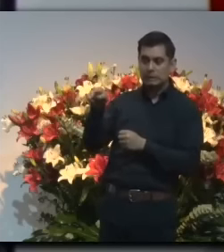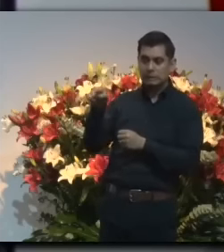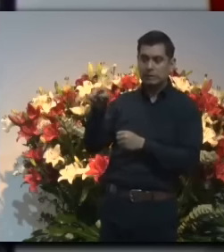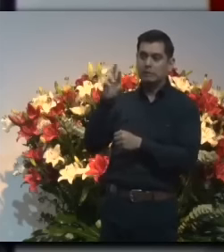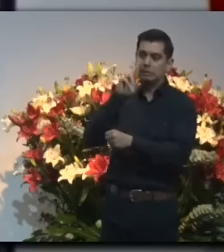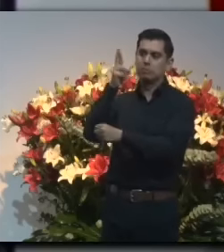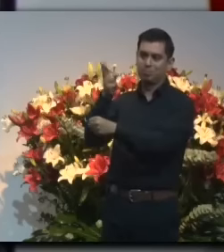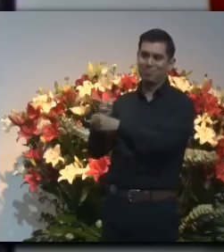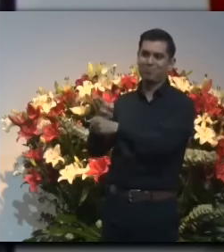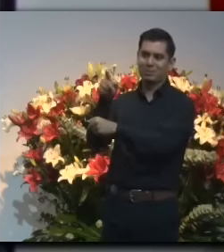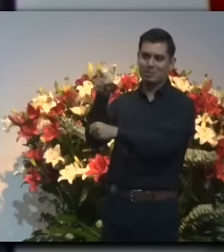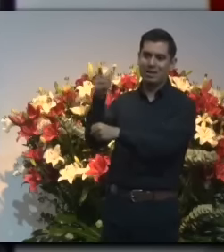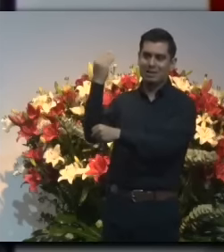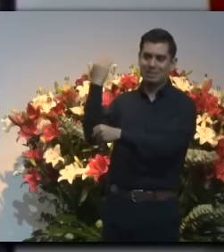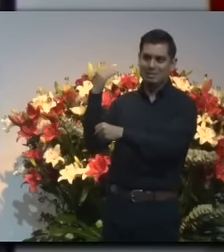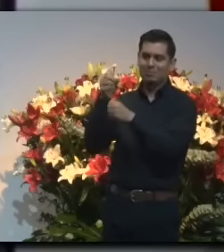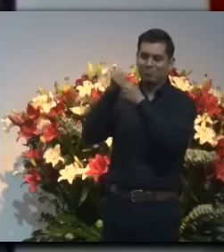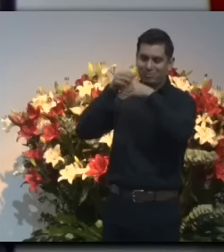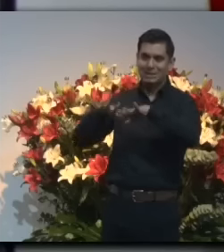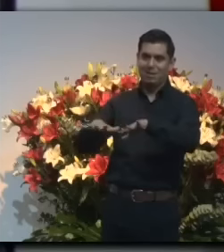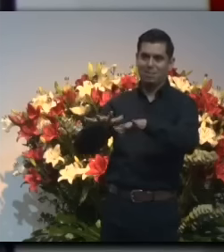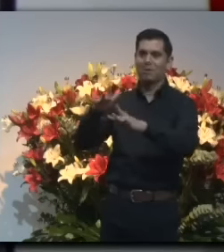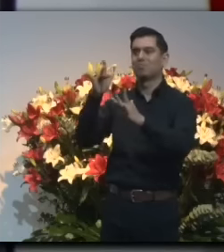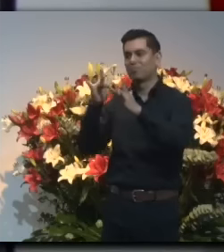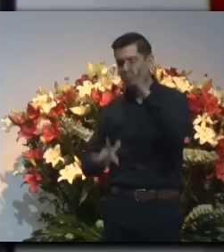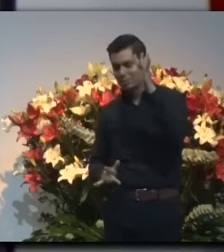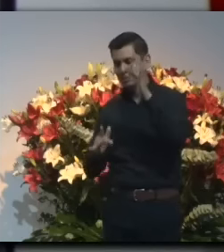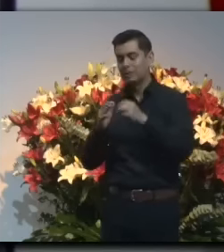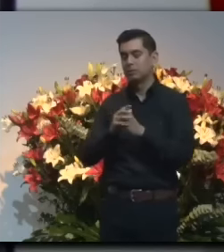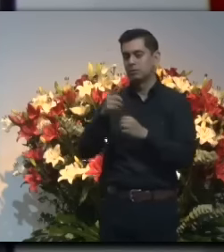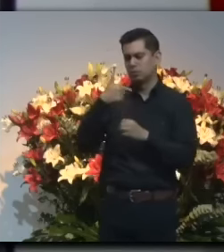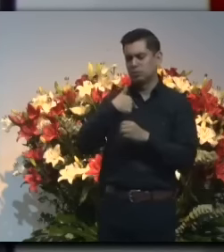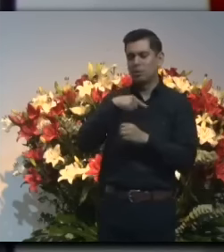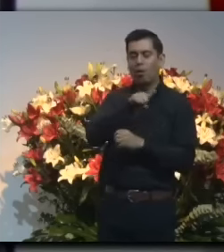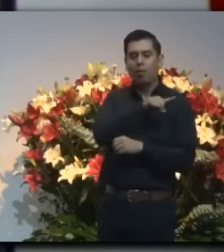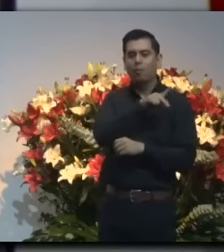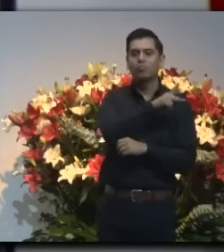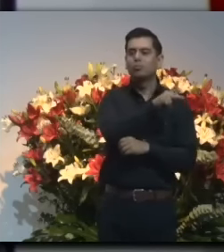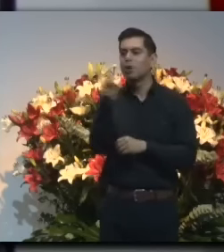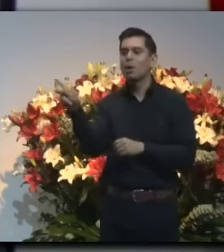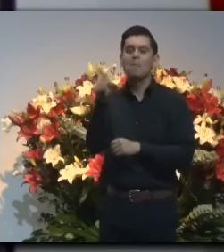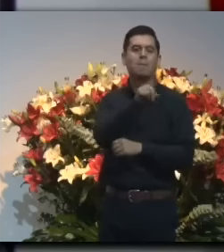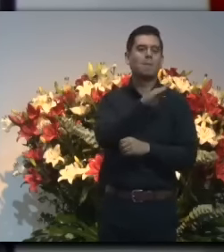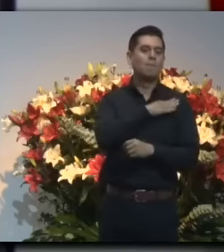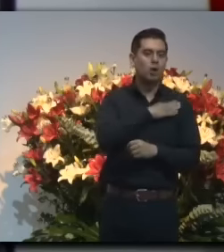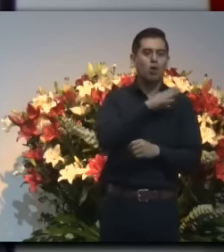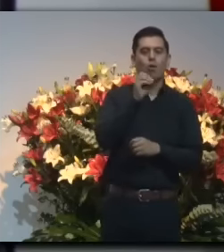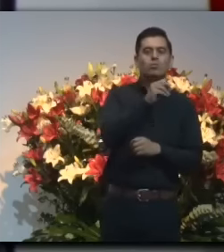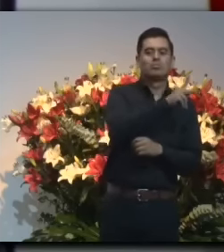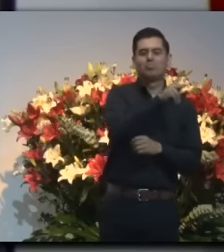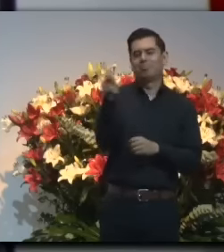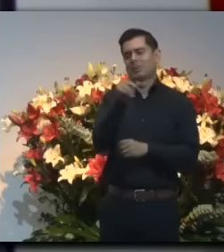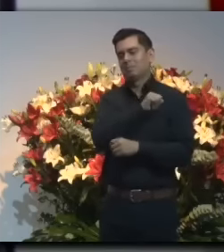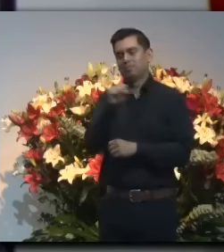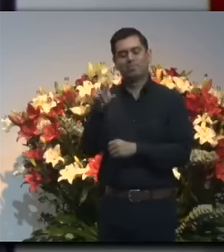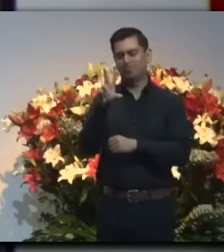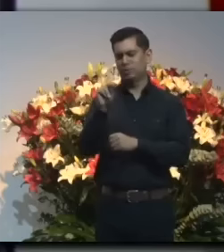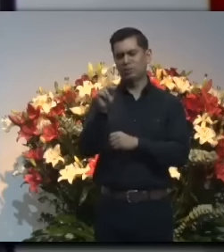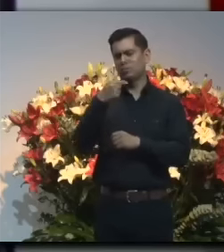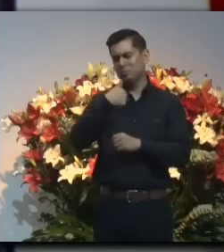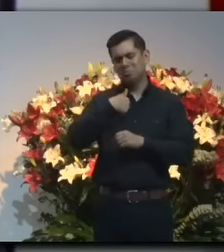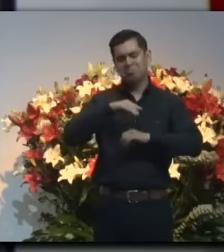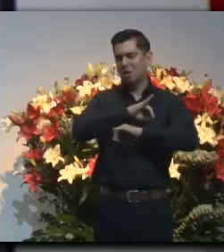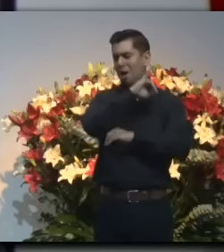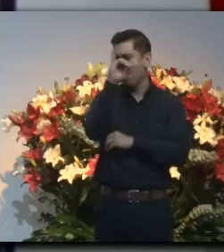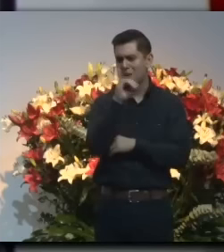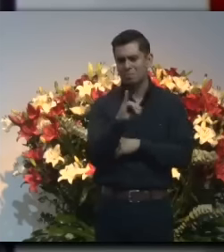no califico todos malos, todos buenos. Yo soy una candidata ciudadana que no pertenece ni ha militado nunca a ningún partido político. 1,000,000